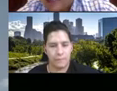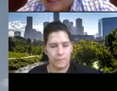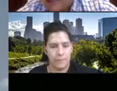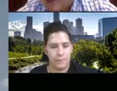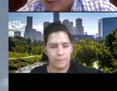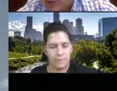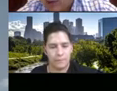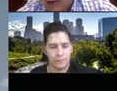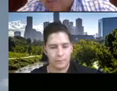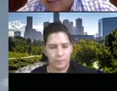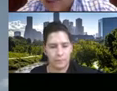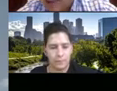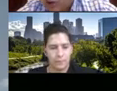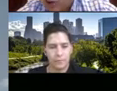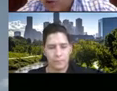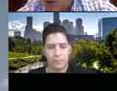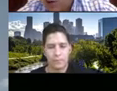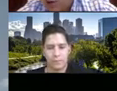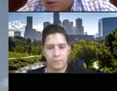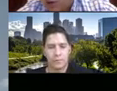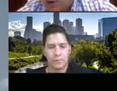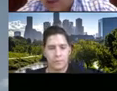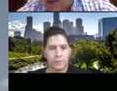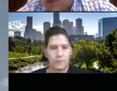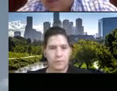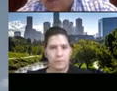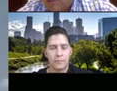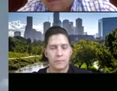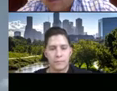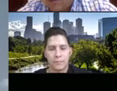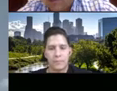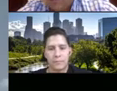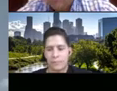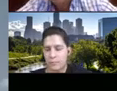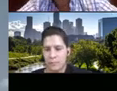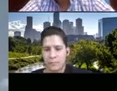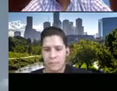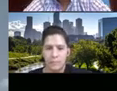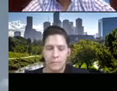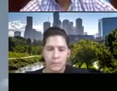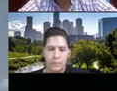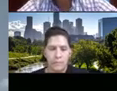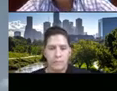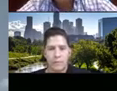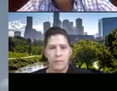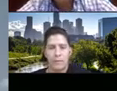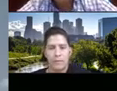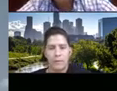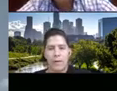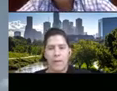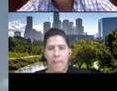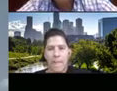llevando la presentación. Perdón, me parece que no escucharon el video que pusimos porque yo tenía el micrófono en mute. ¿Quieren